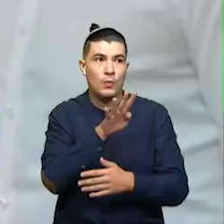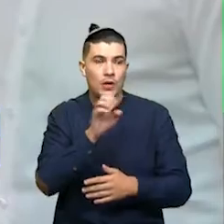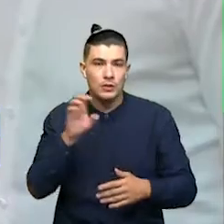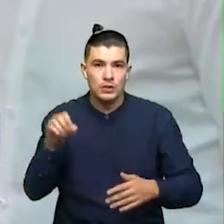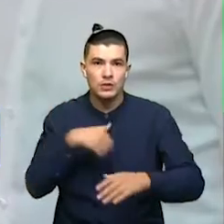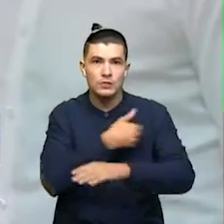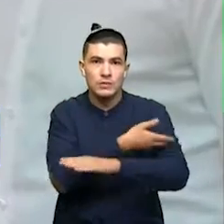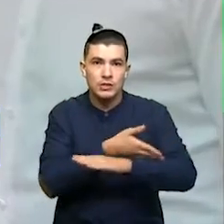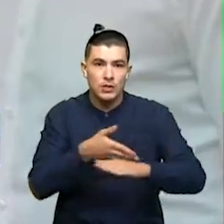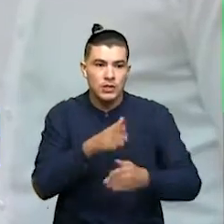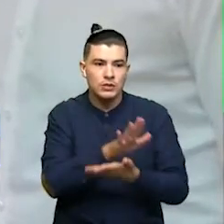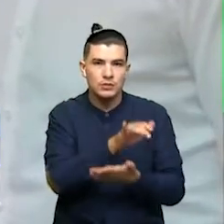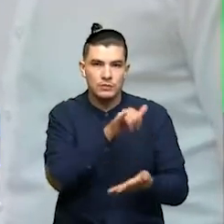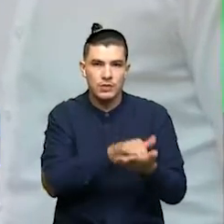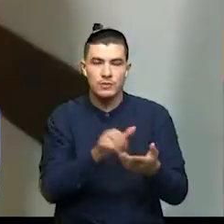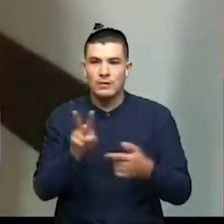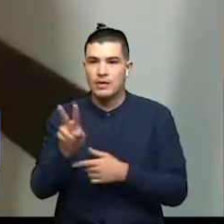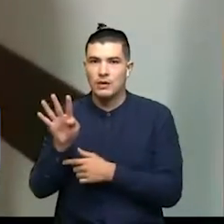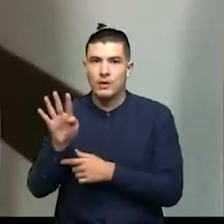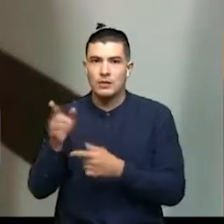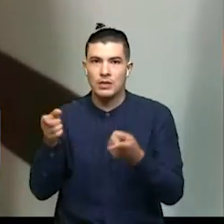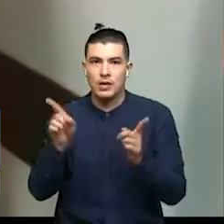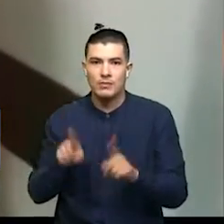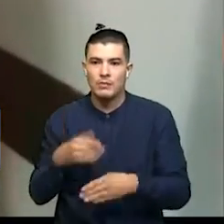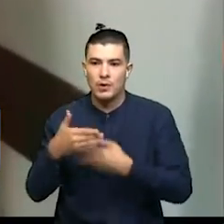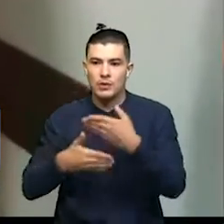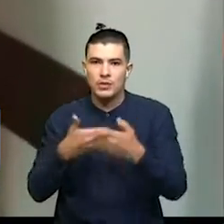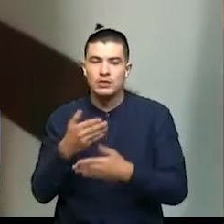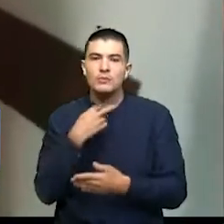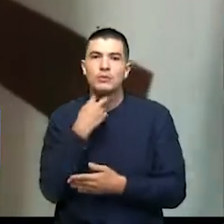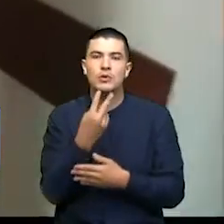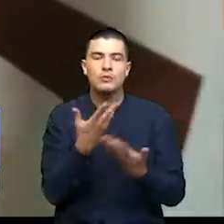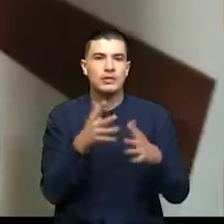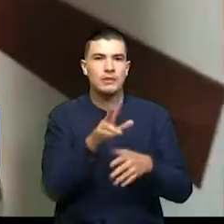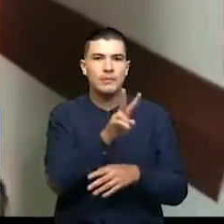y 24 por el procedimiento verbal, por el valor de